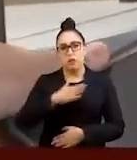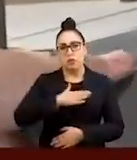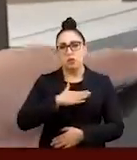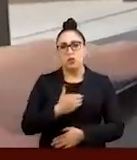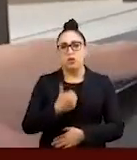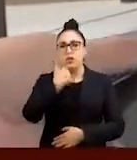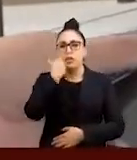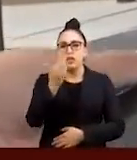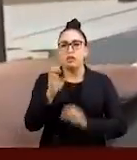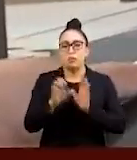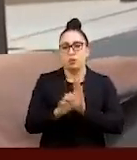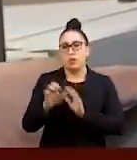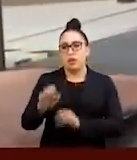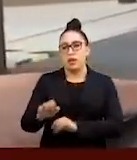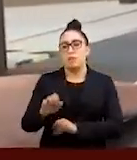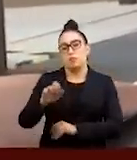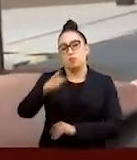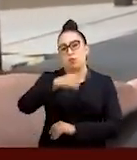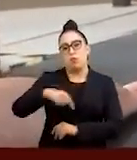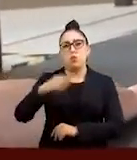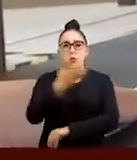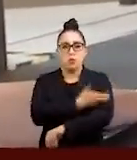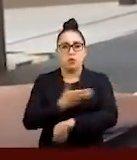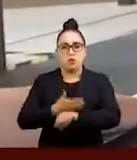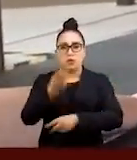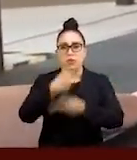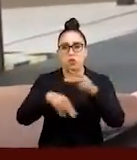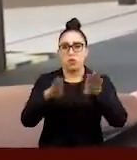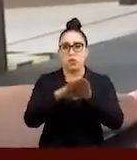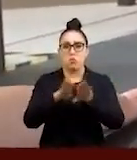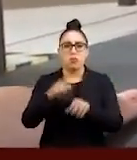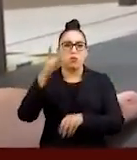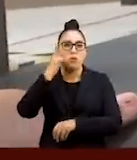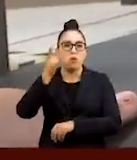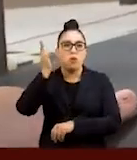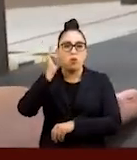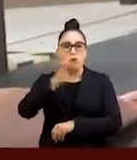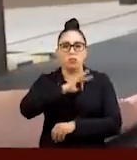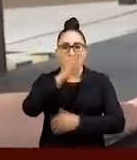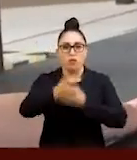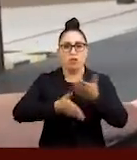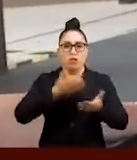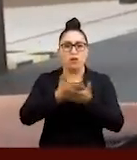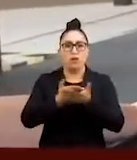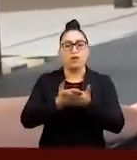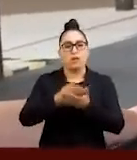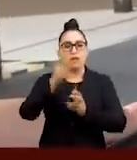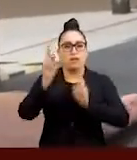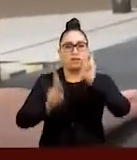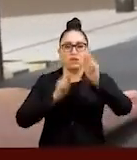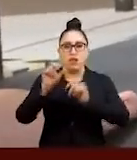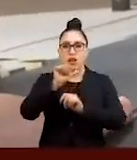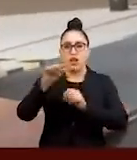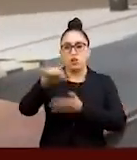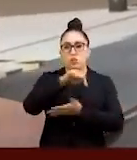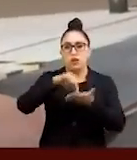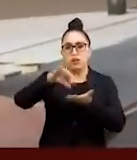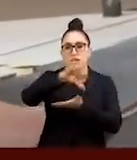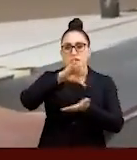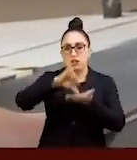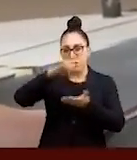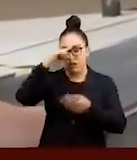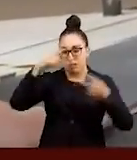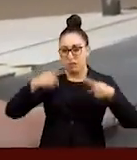compañeros que hoy entran como diputados, sí me hicieran favor de poder ir a visitar al Centro Paralímpico, porque el Centro